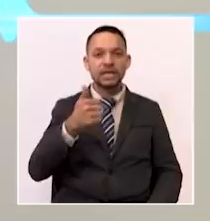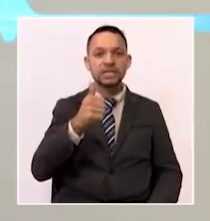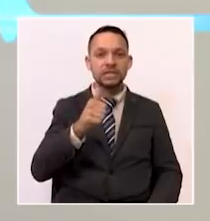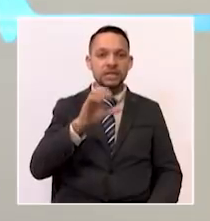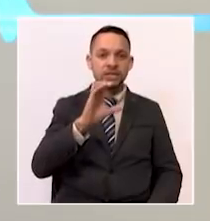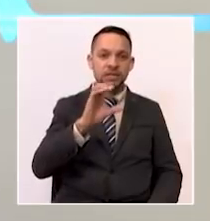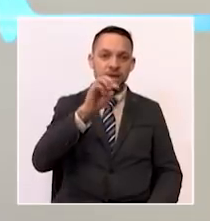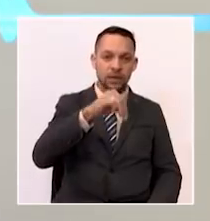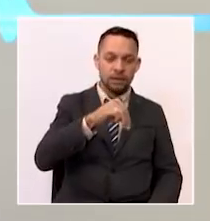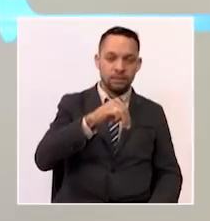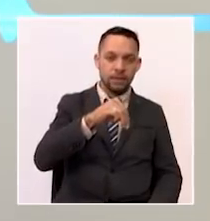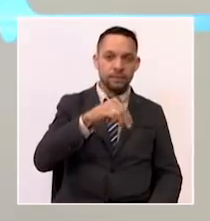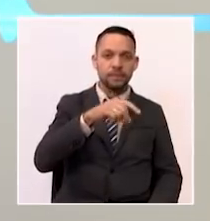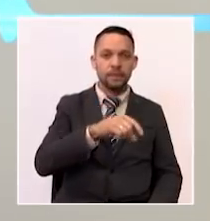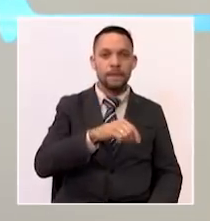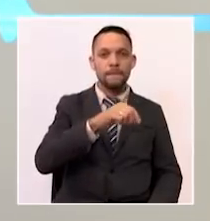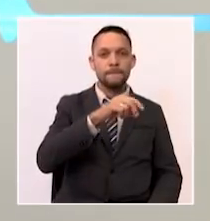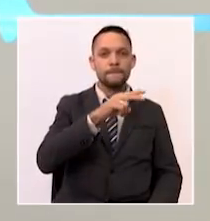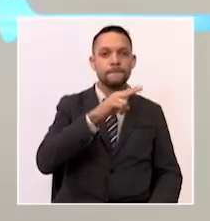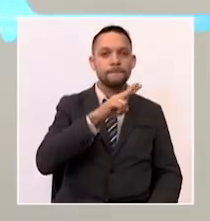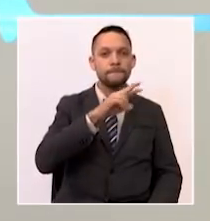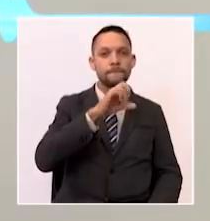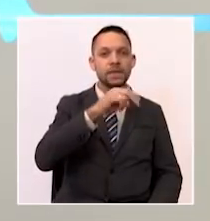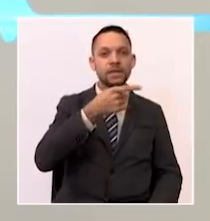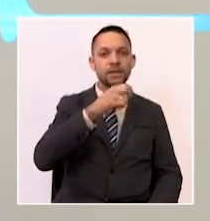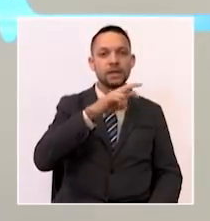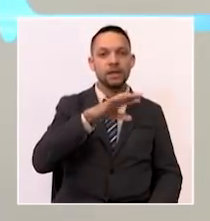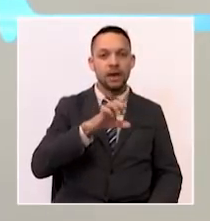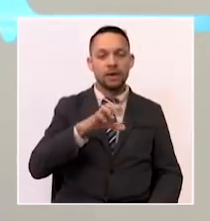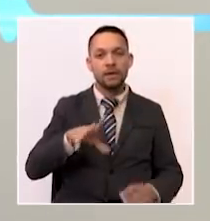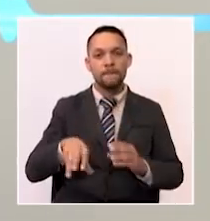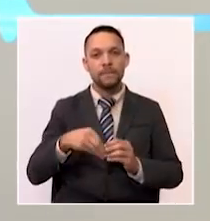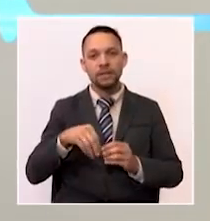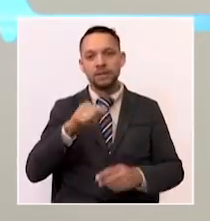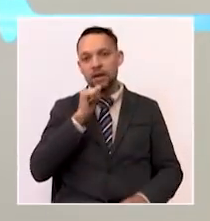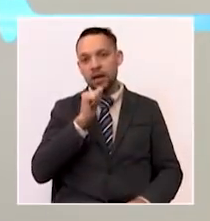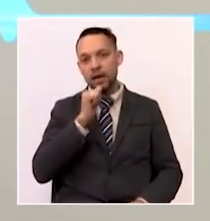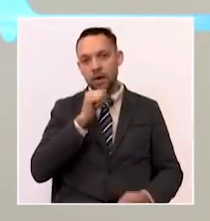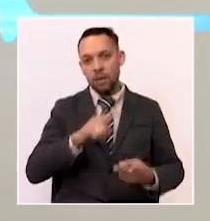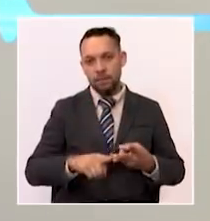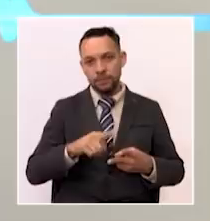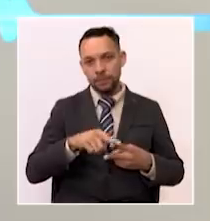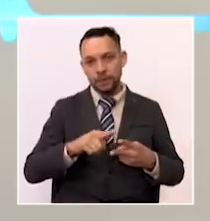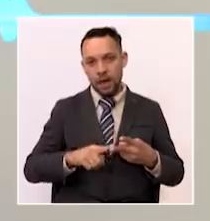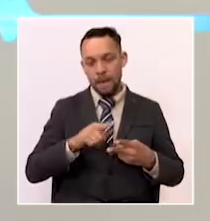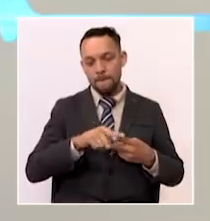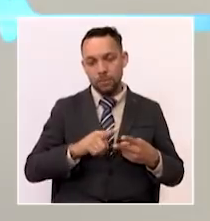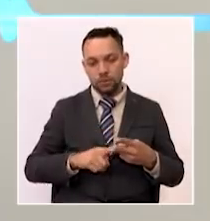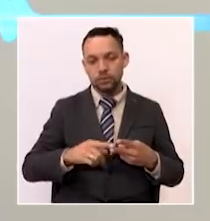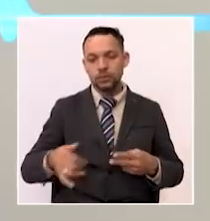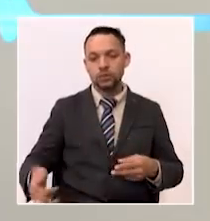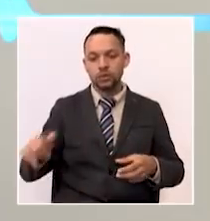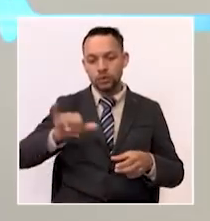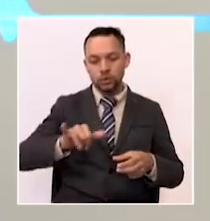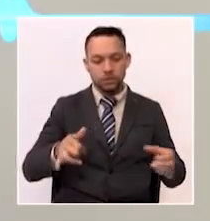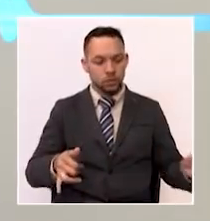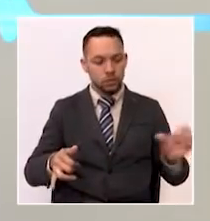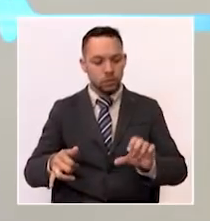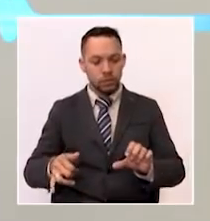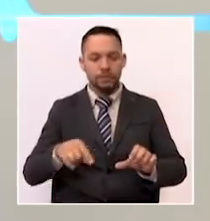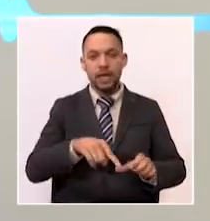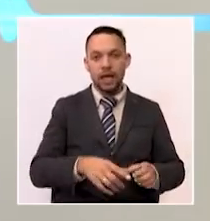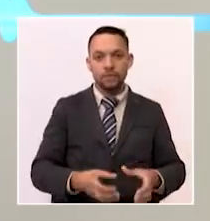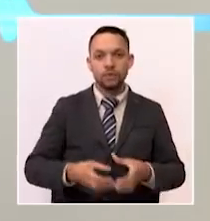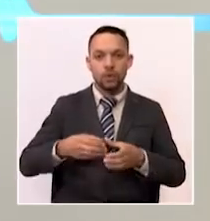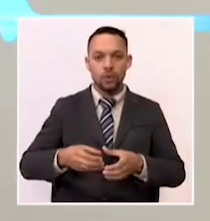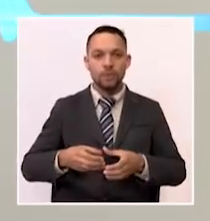lo mezcla con 10 centímetros de agua hervida o 10 centímetros de agua de botellita, que es limpia, y estos lavados dentro de la